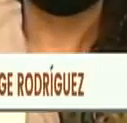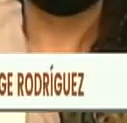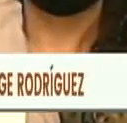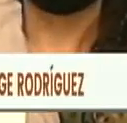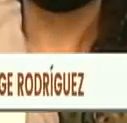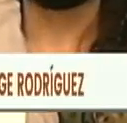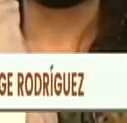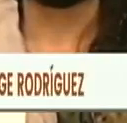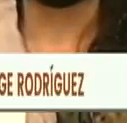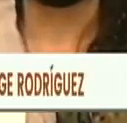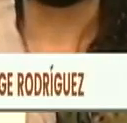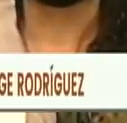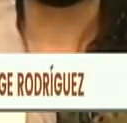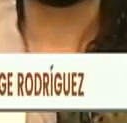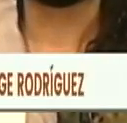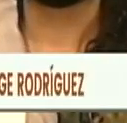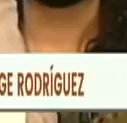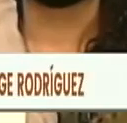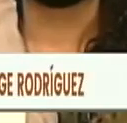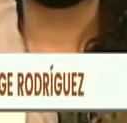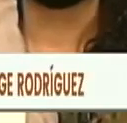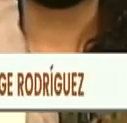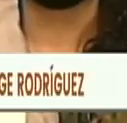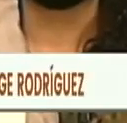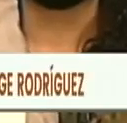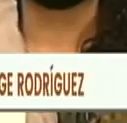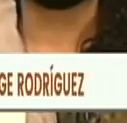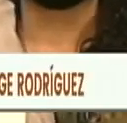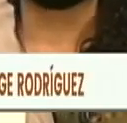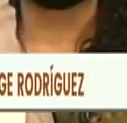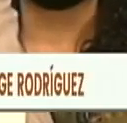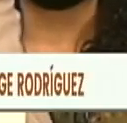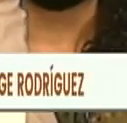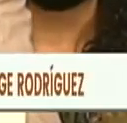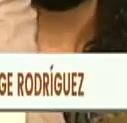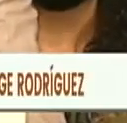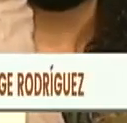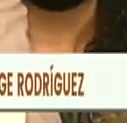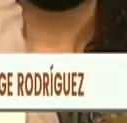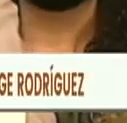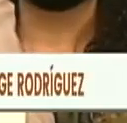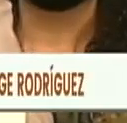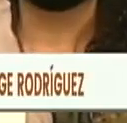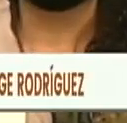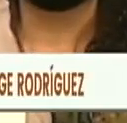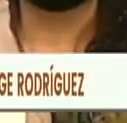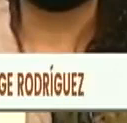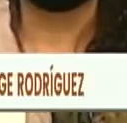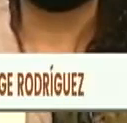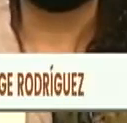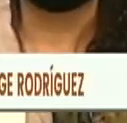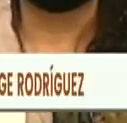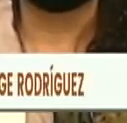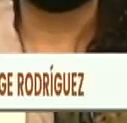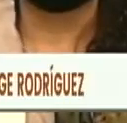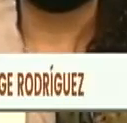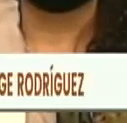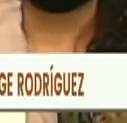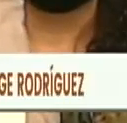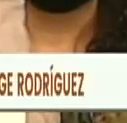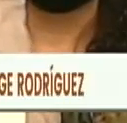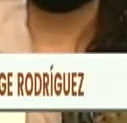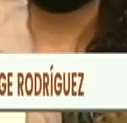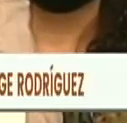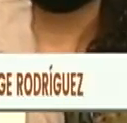cuenta, se procedió a aprobar el orden del día, que consistía principalmente en la aprobación de estos créditos